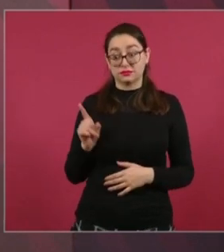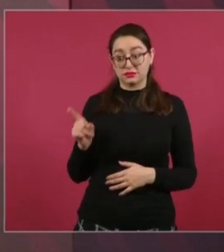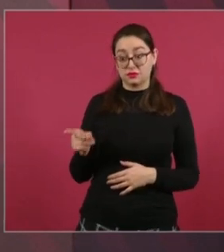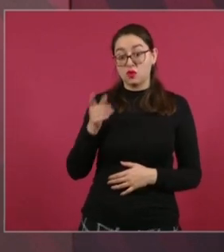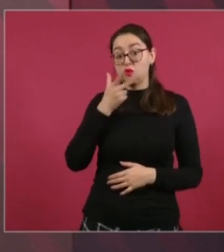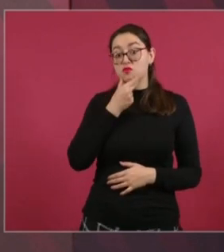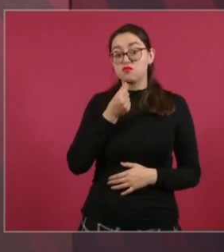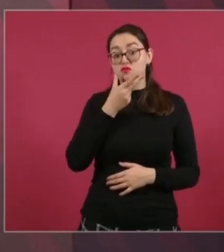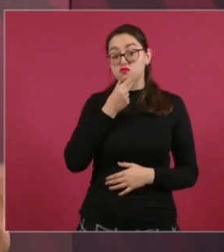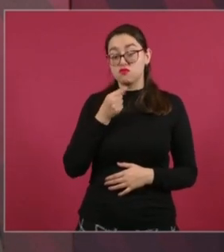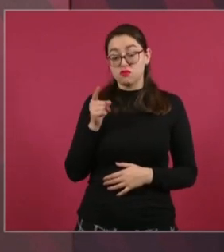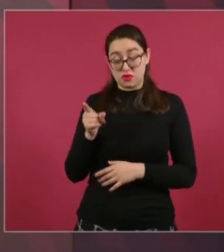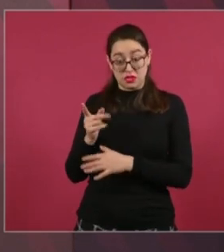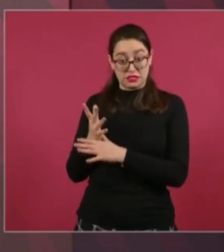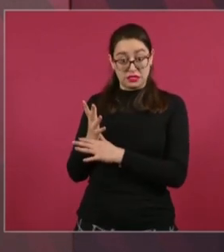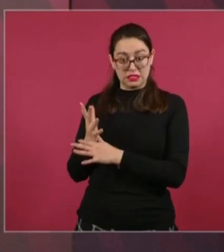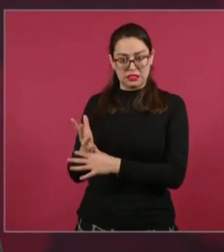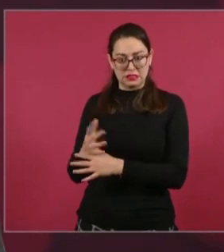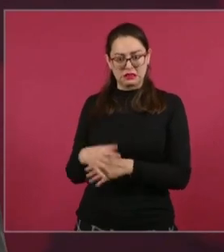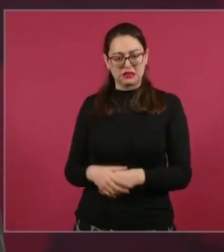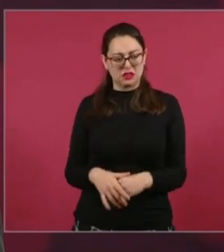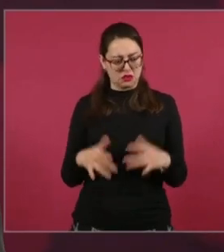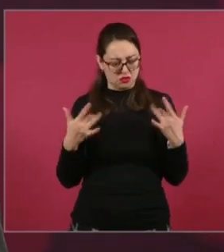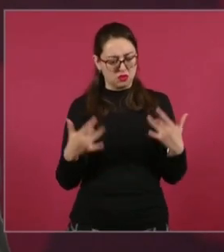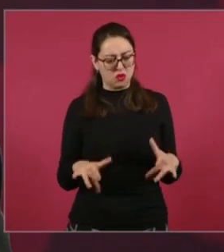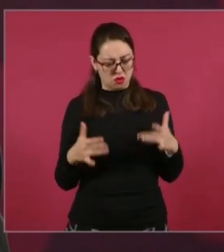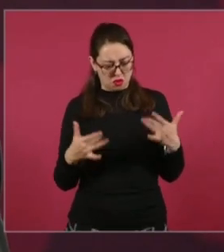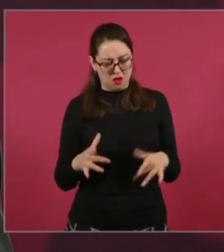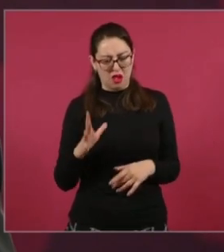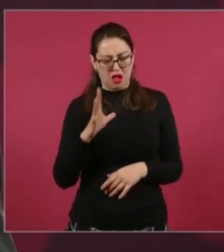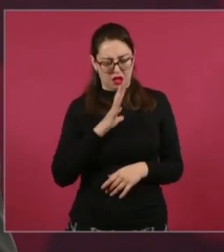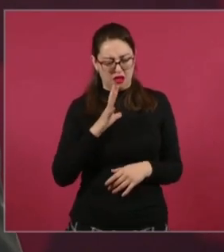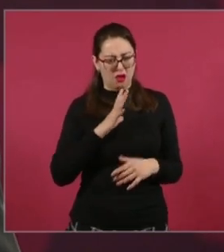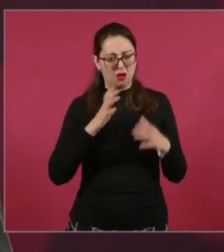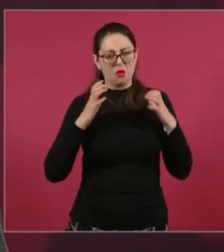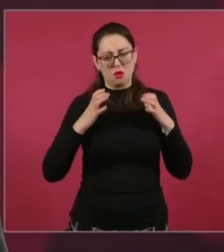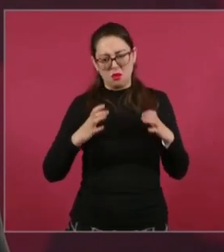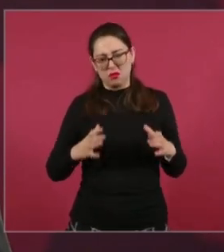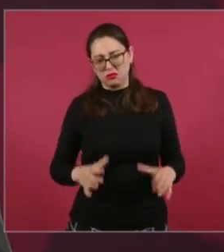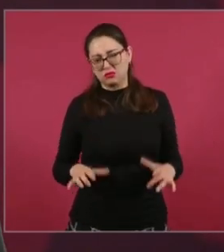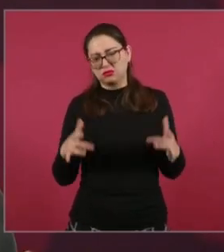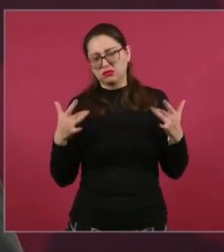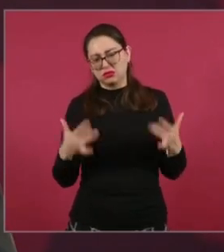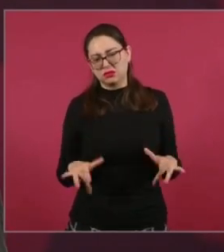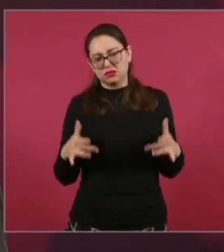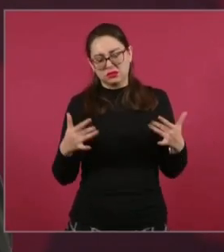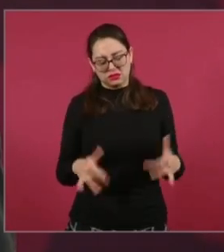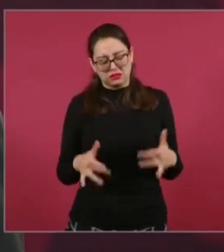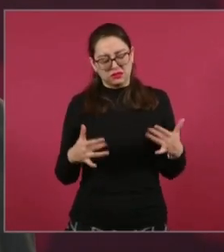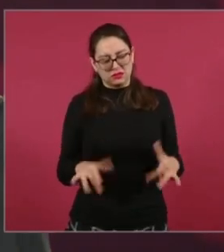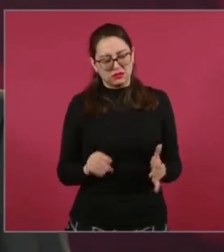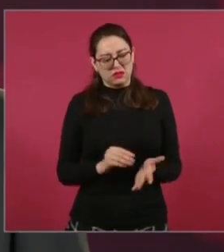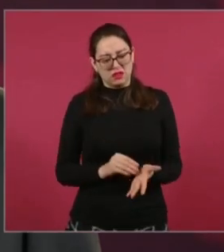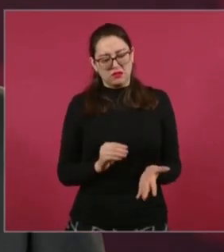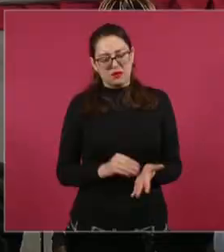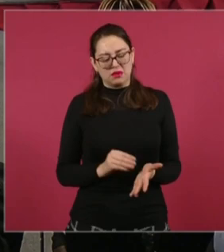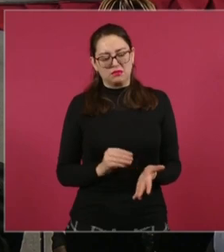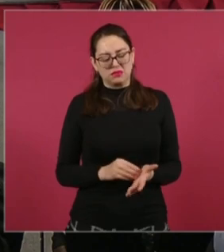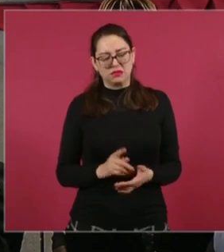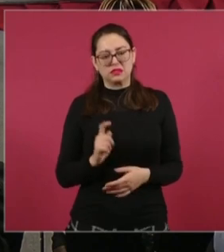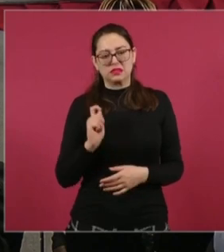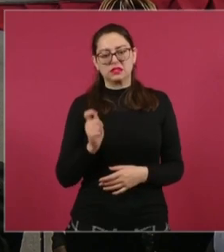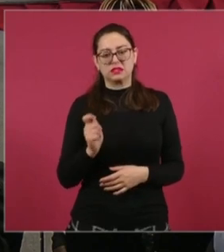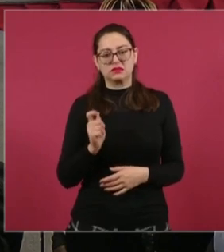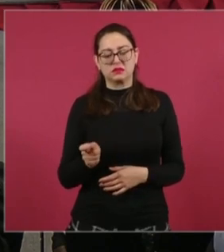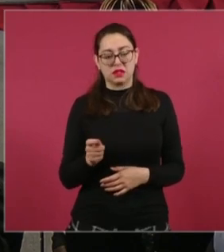cuando se tiene dolor en el cuerpo, algún dolor, es porque